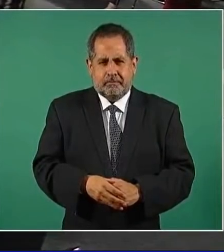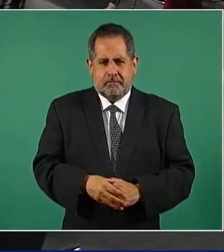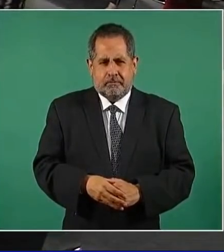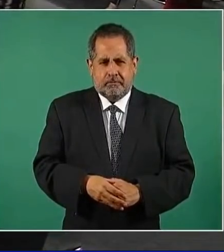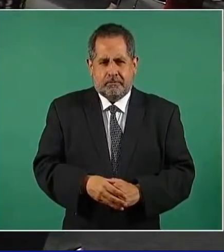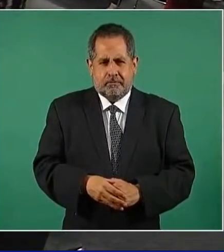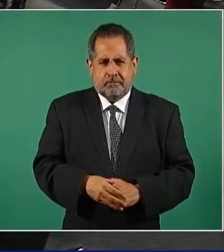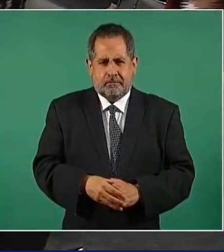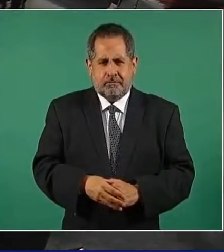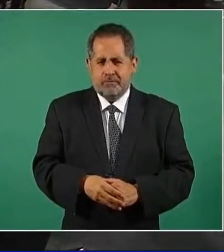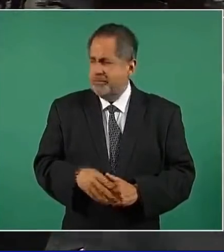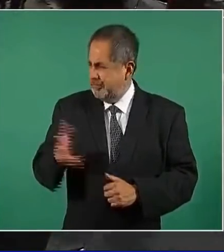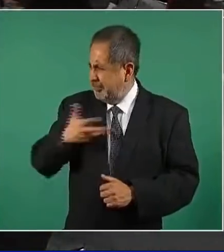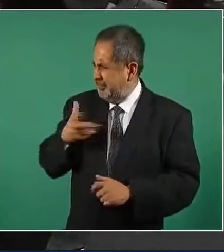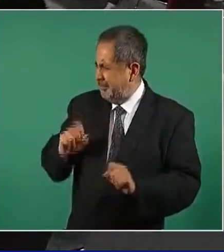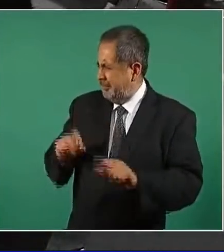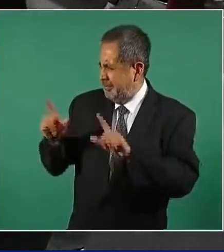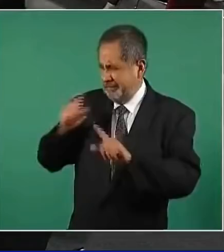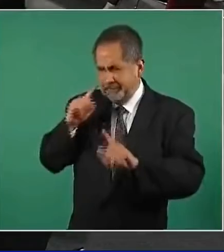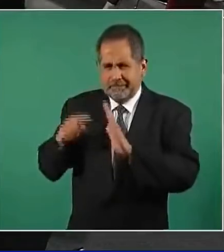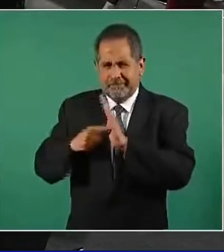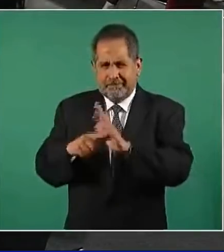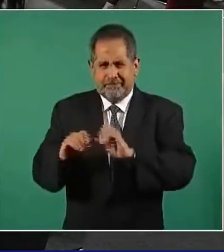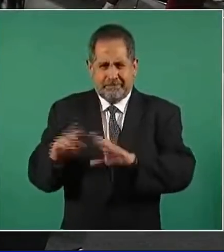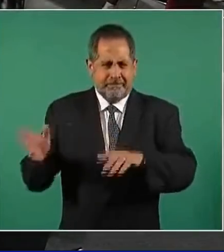no lo tienen ahí se exponen